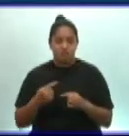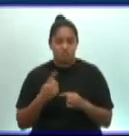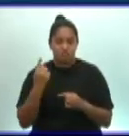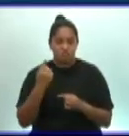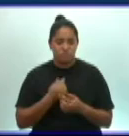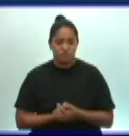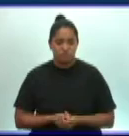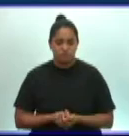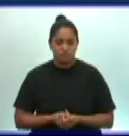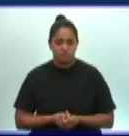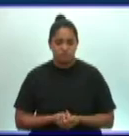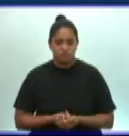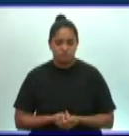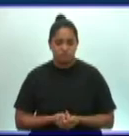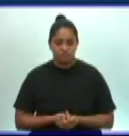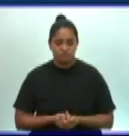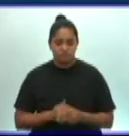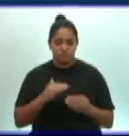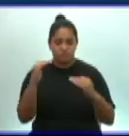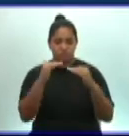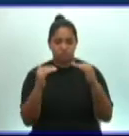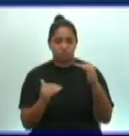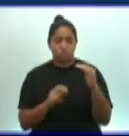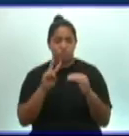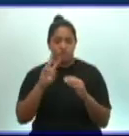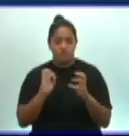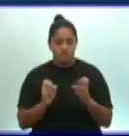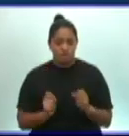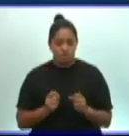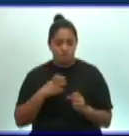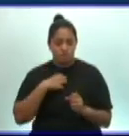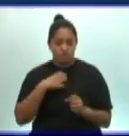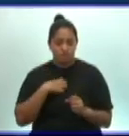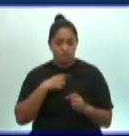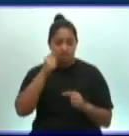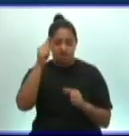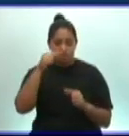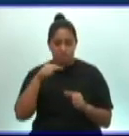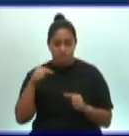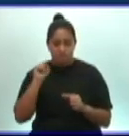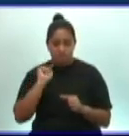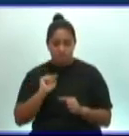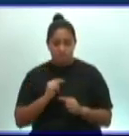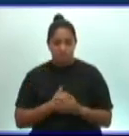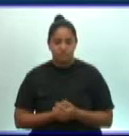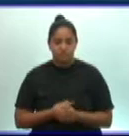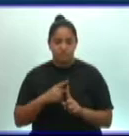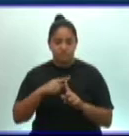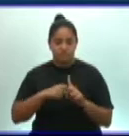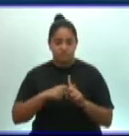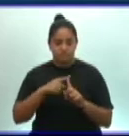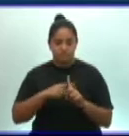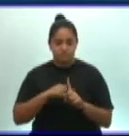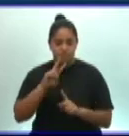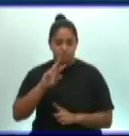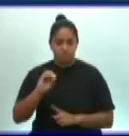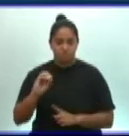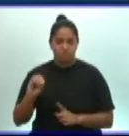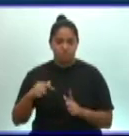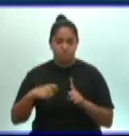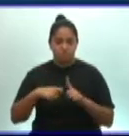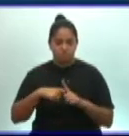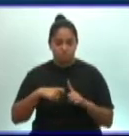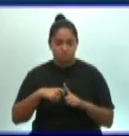determinarla. Ahora voy a sustituir los valores que tengo de las gráficas ya y de la temperatura de 200 Kelvin, aunque podríamos